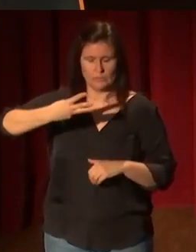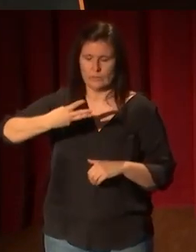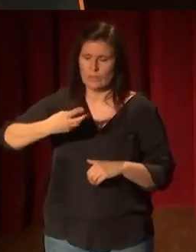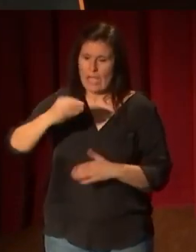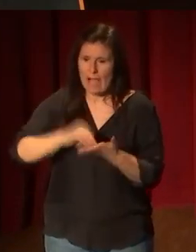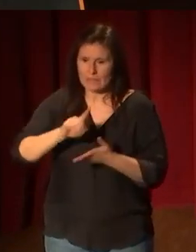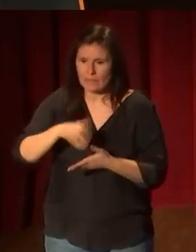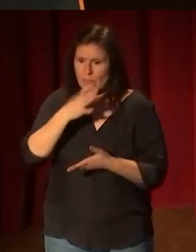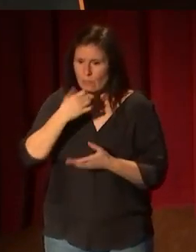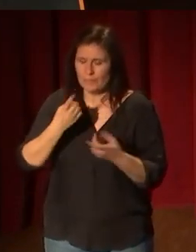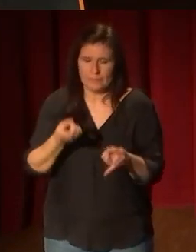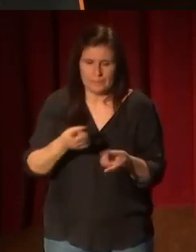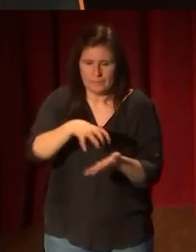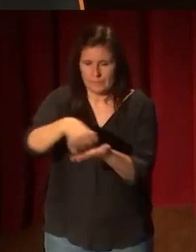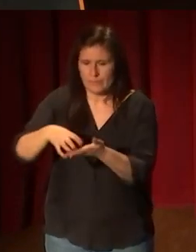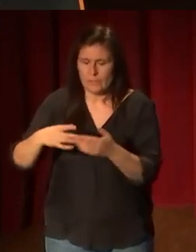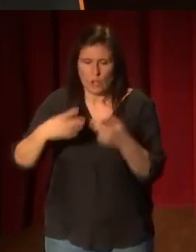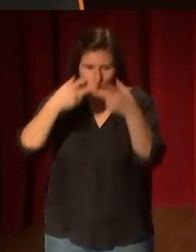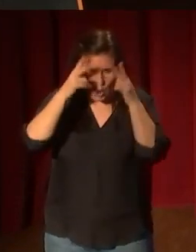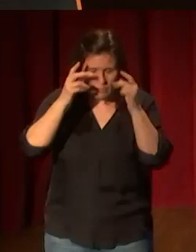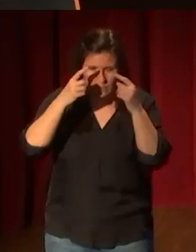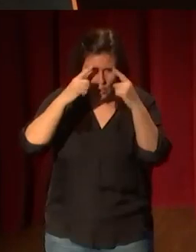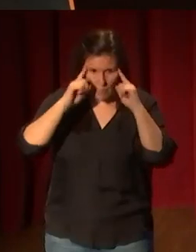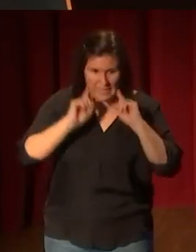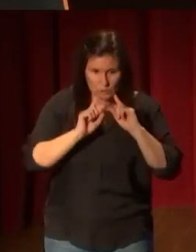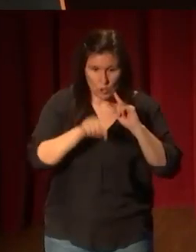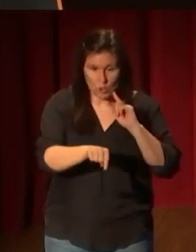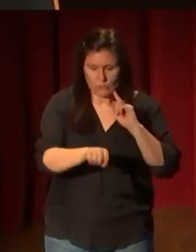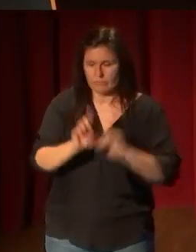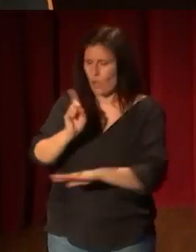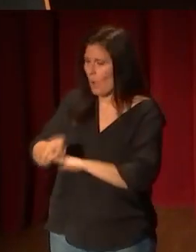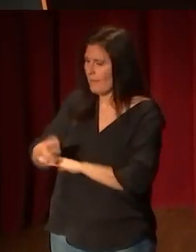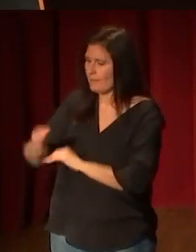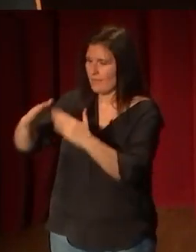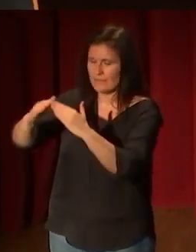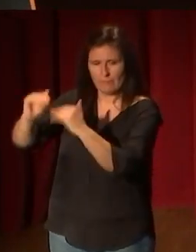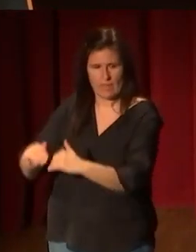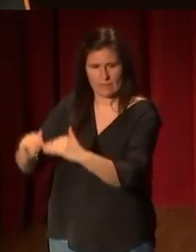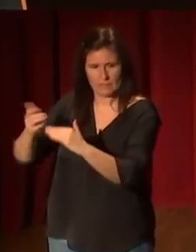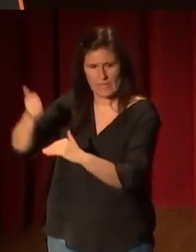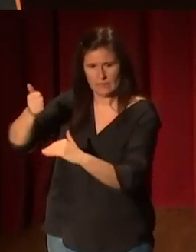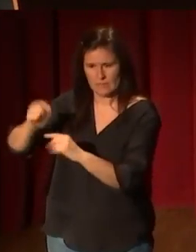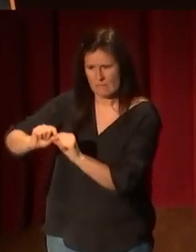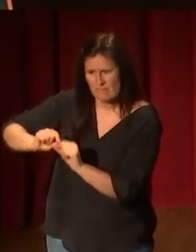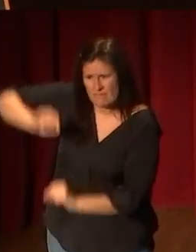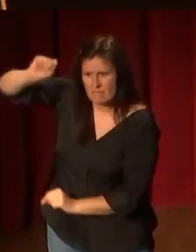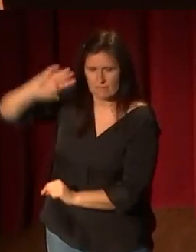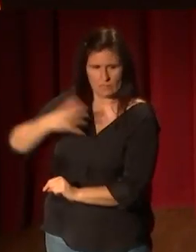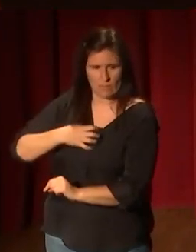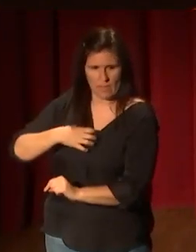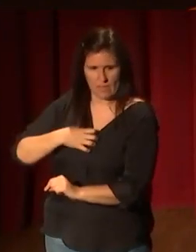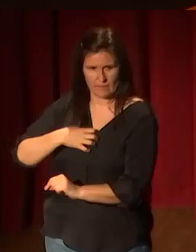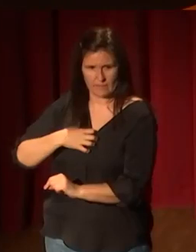de los conventos que obligaban a rebajar la altura de las viviendas que se levantaban en